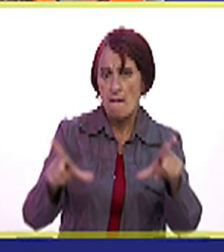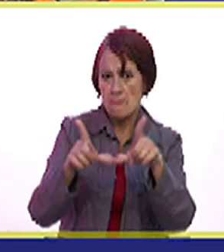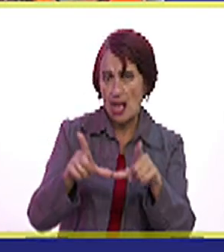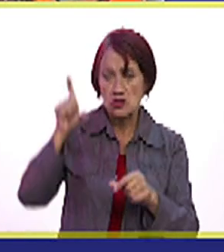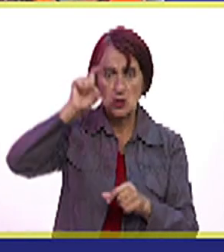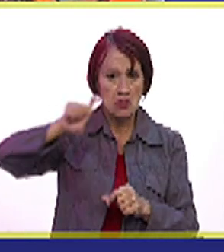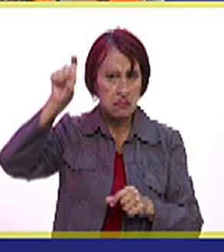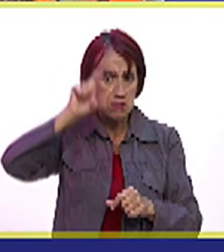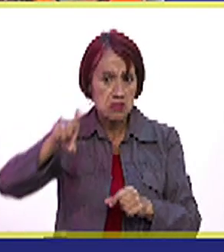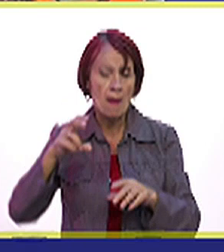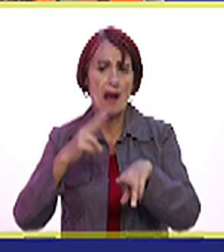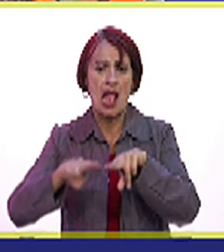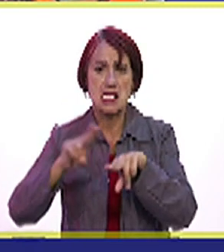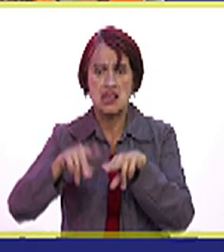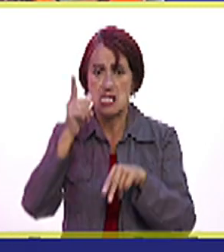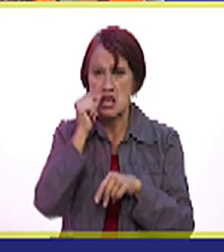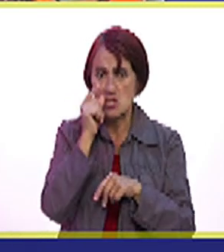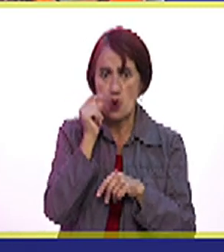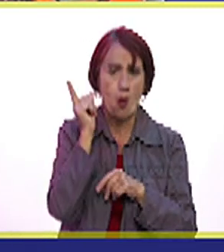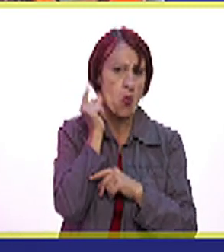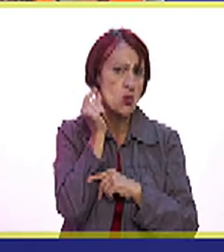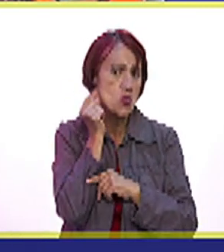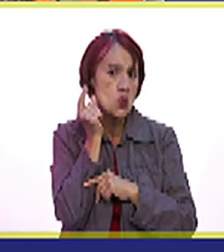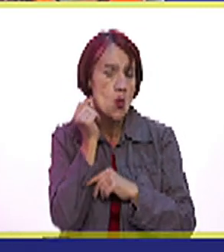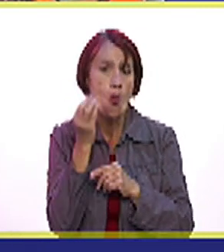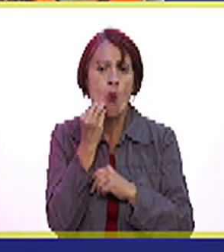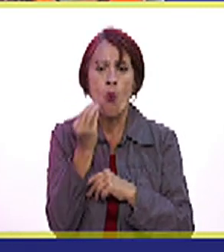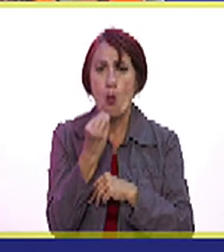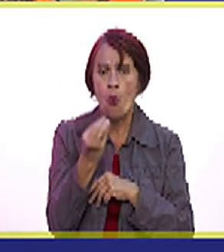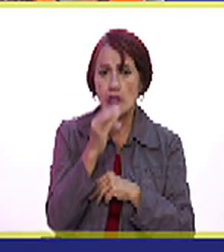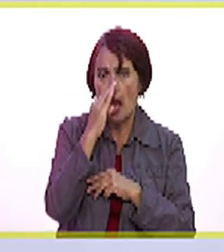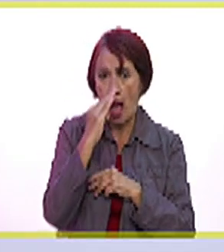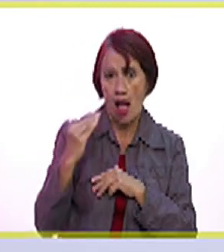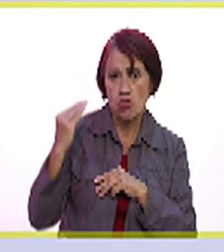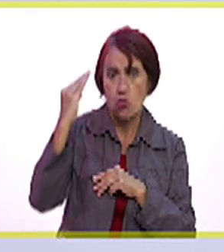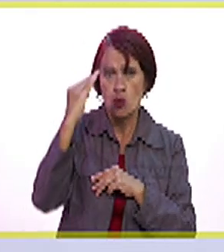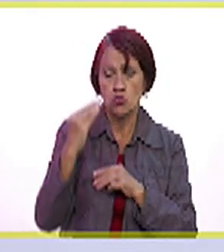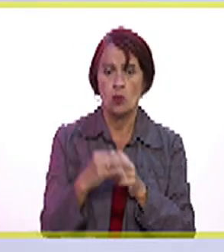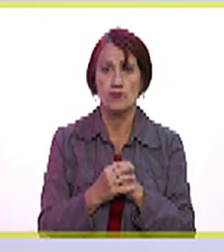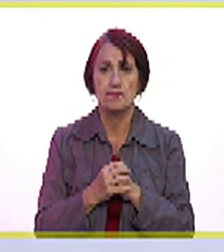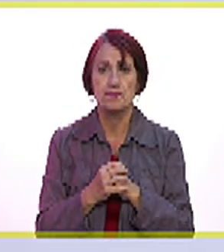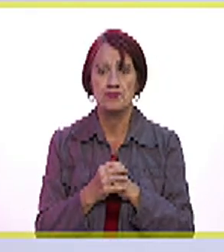también para niñas, niños, jóvenes, adultos, adultas.